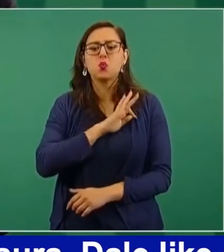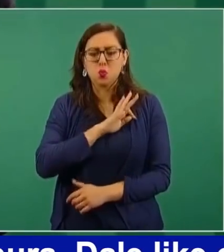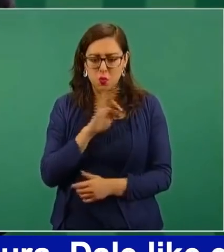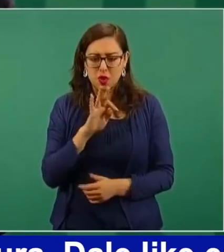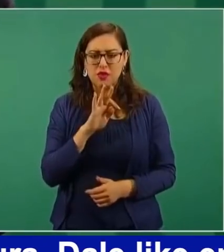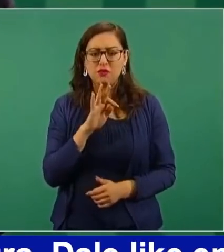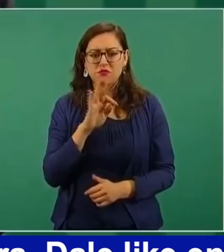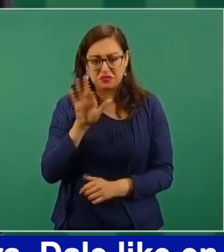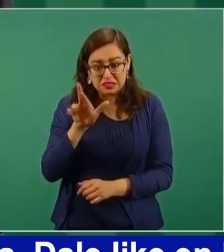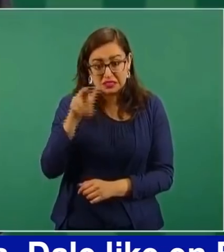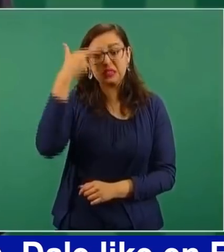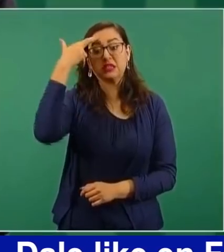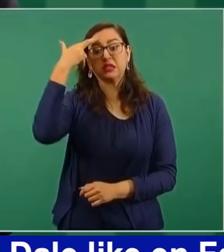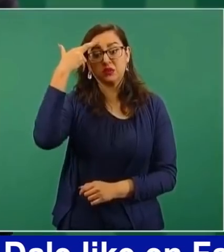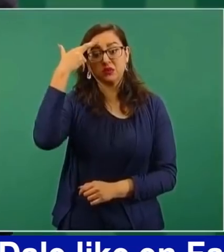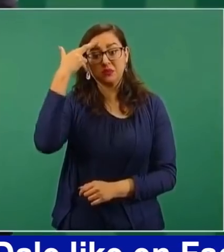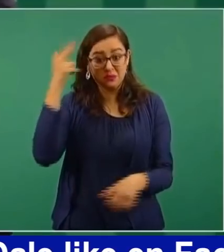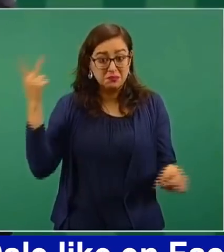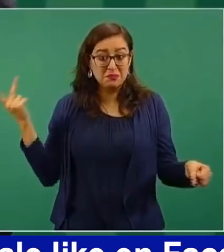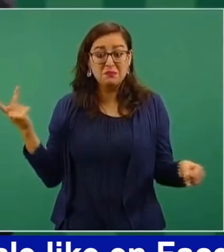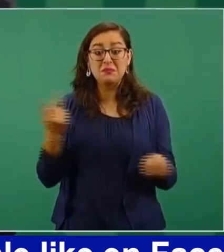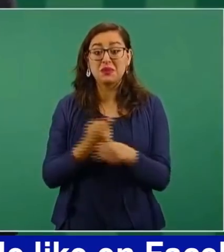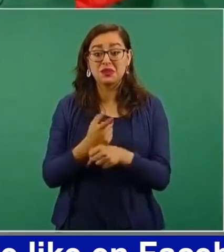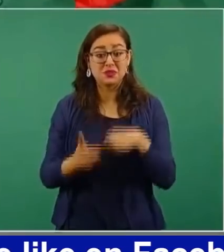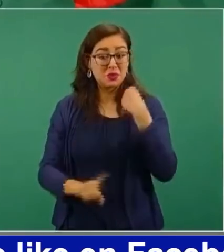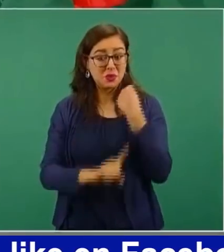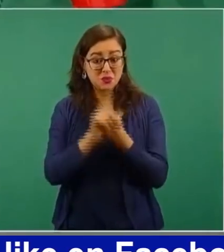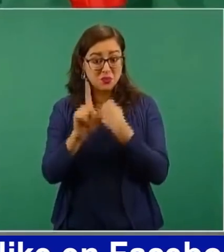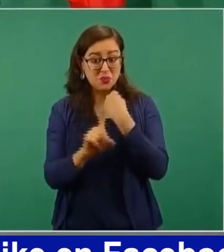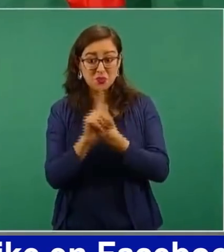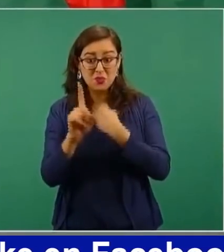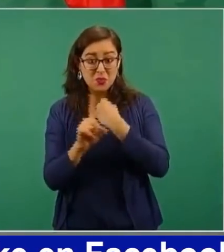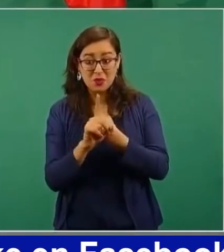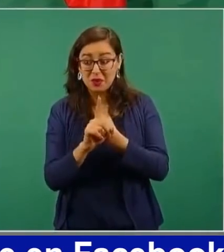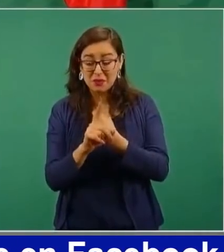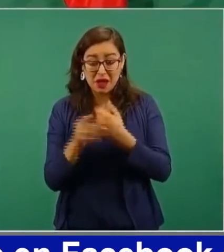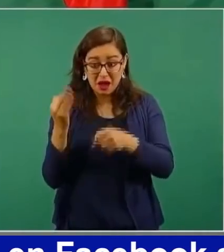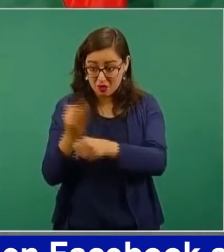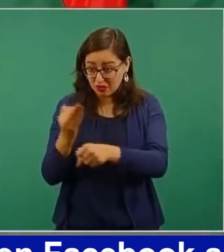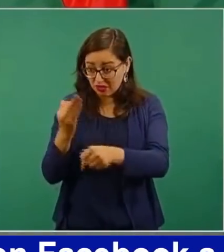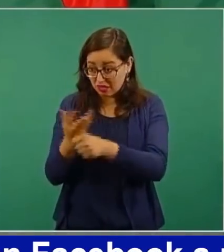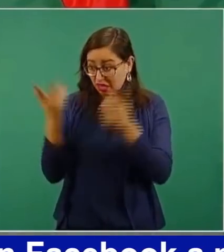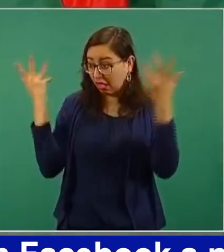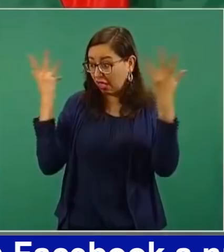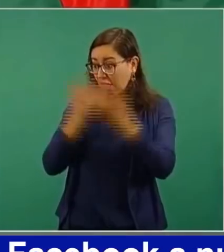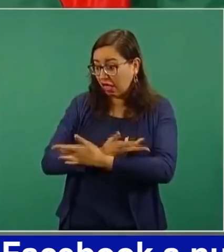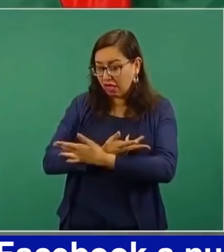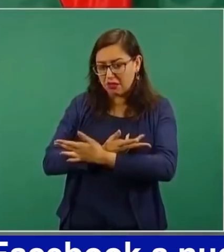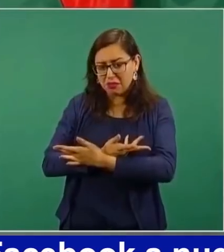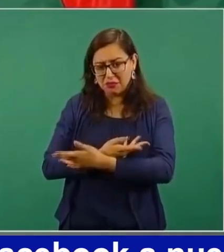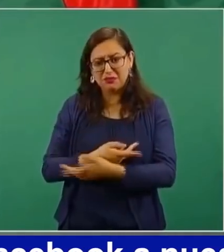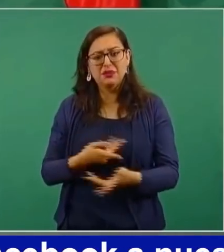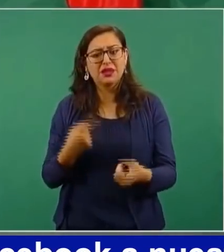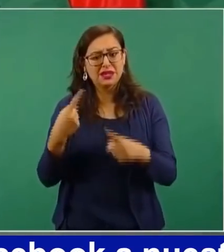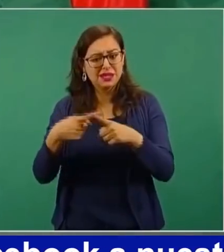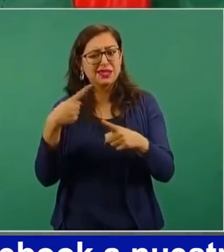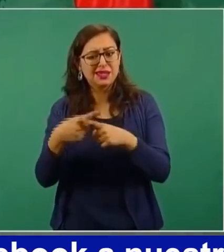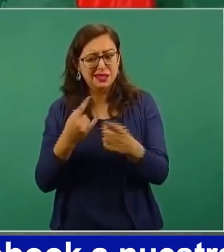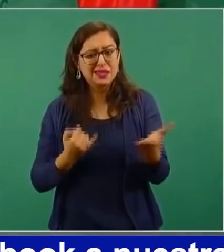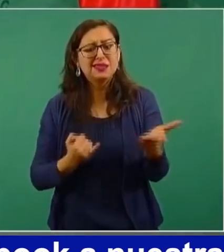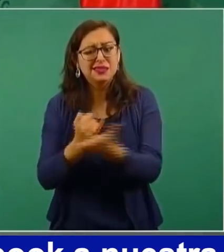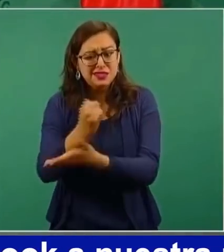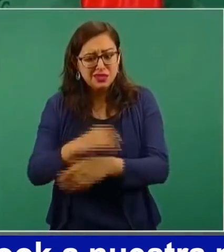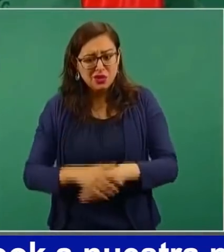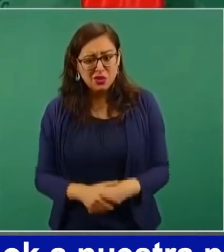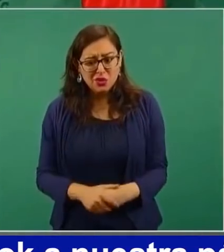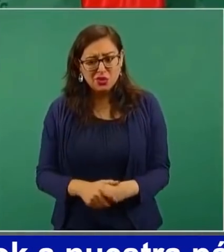recordar de que todo esto se decidió en los gobiernos